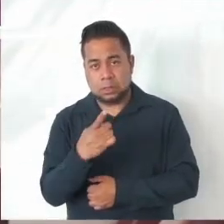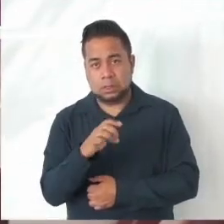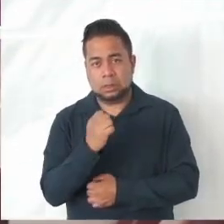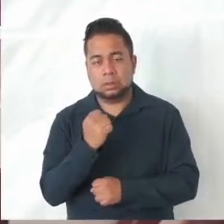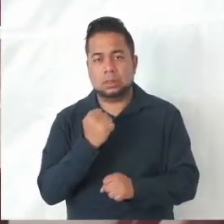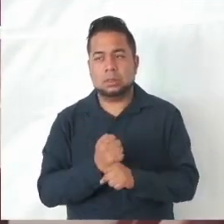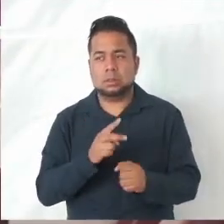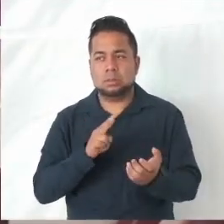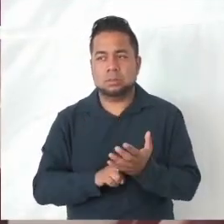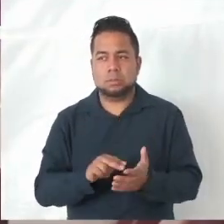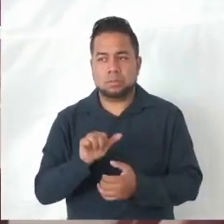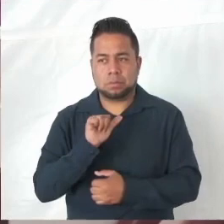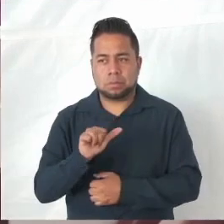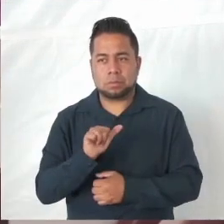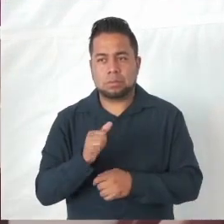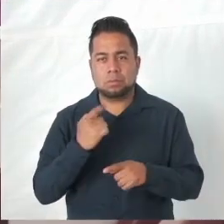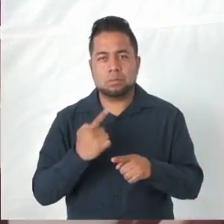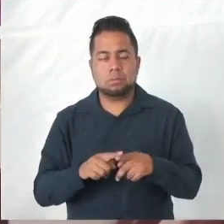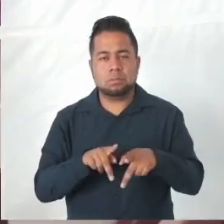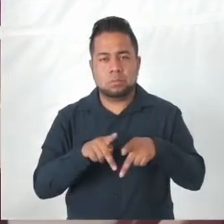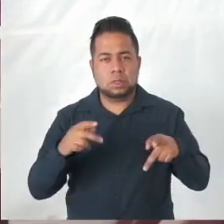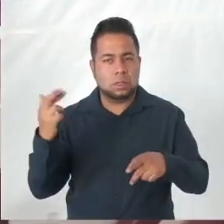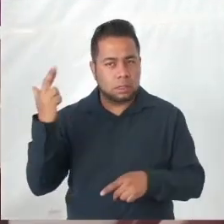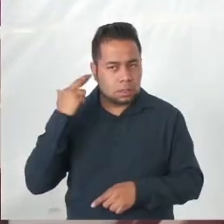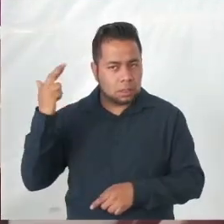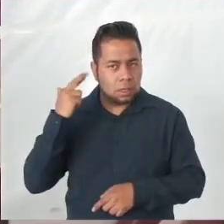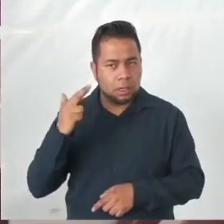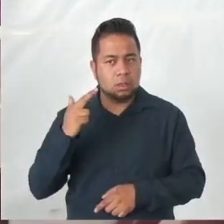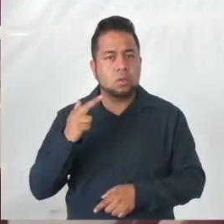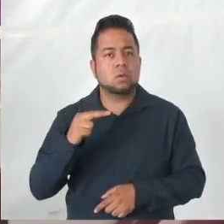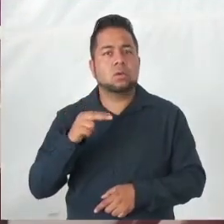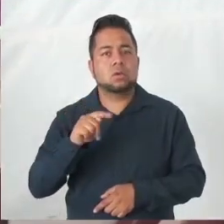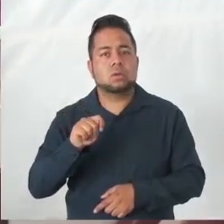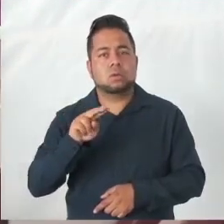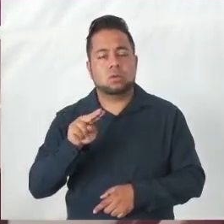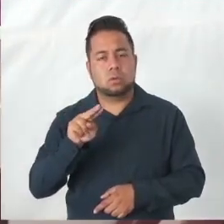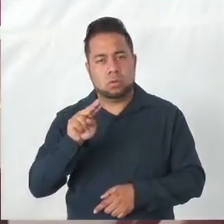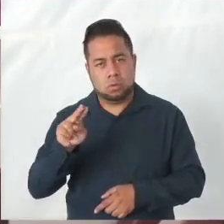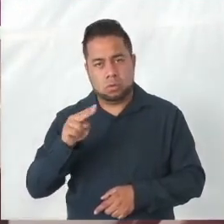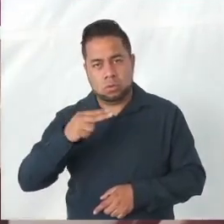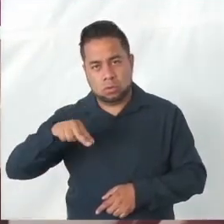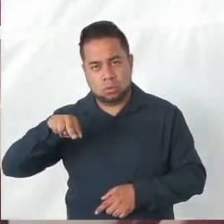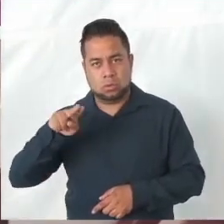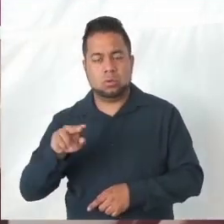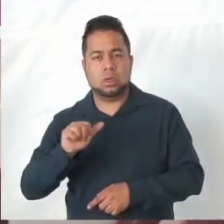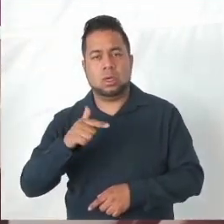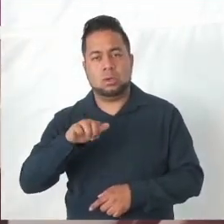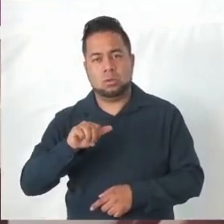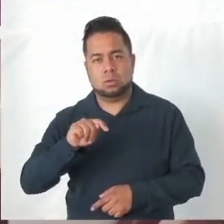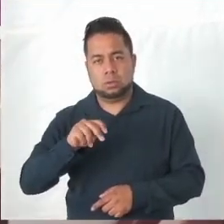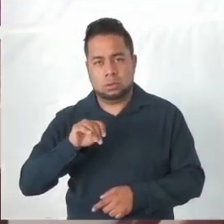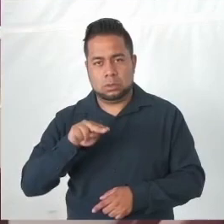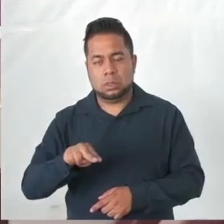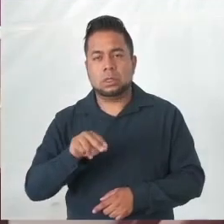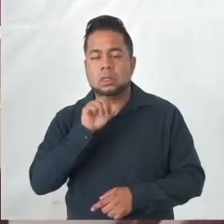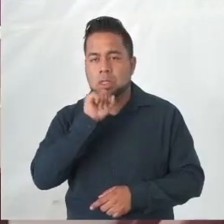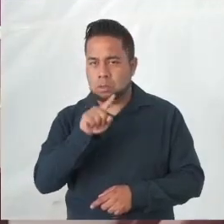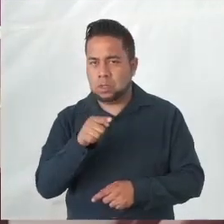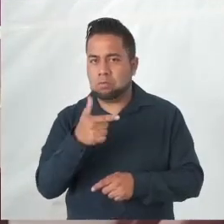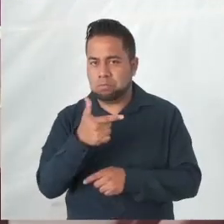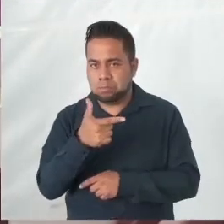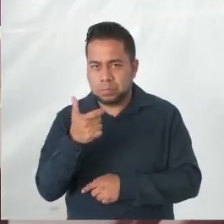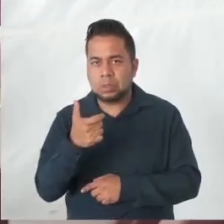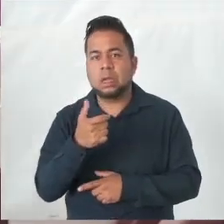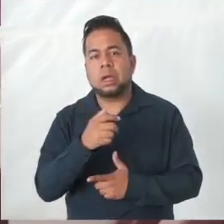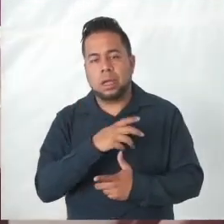del 2016, el periodista de la radio comunitaria Tuún, New, Agustín Pavia, perdió la vida